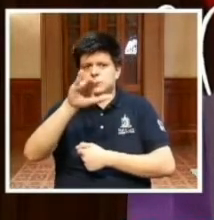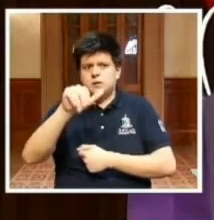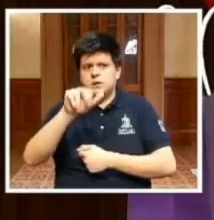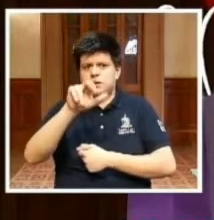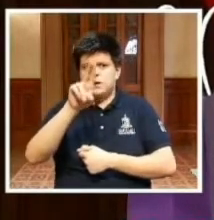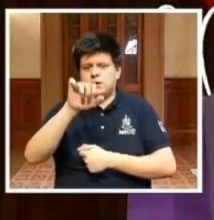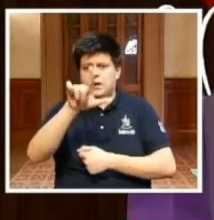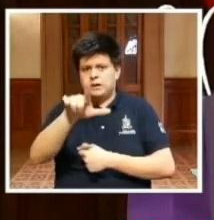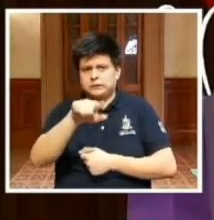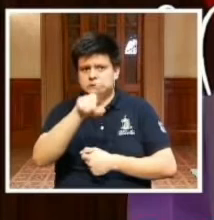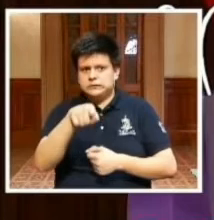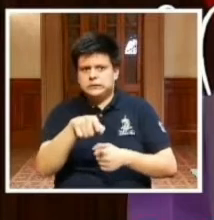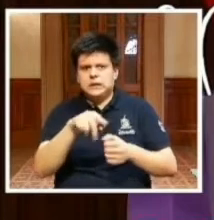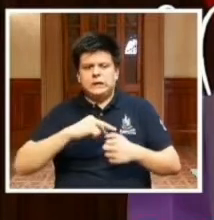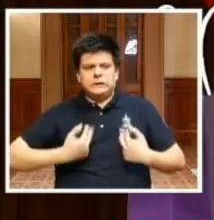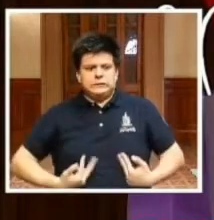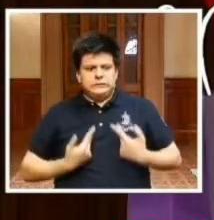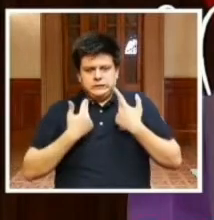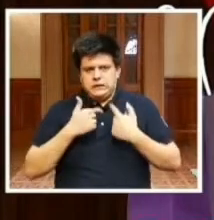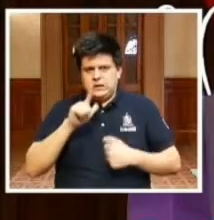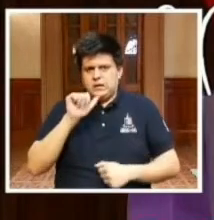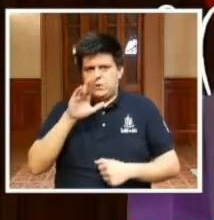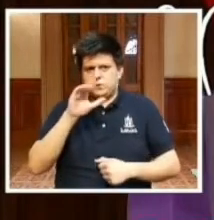en los niños, o que tienen